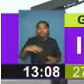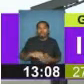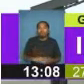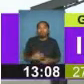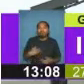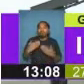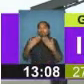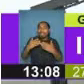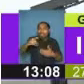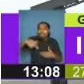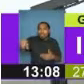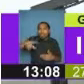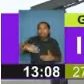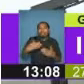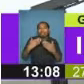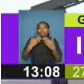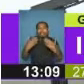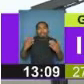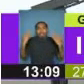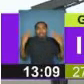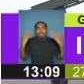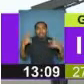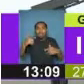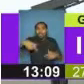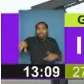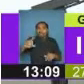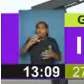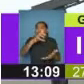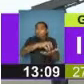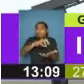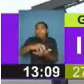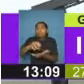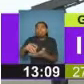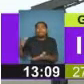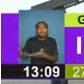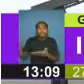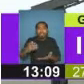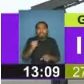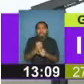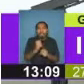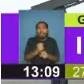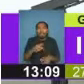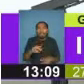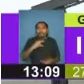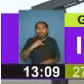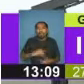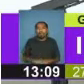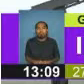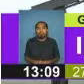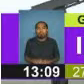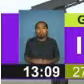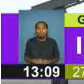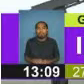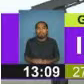tanto felicitaciones y Nuevamente muchas gracias a las empresas y bueno cuenten con el gobierno provincial después del